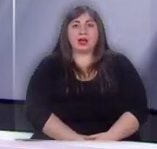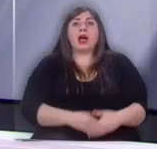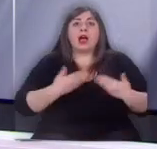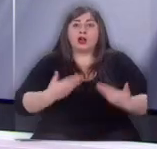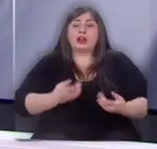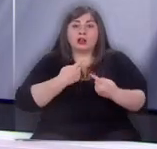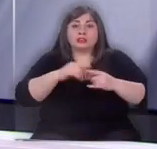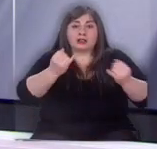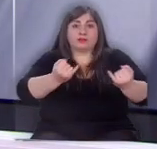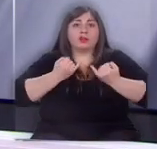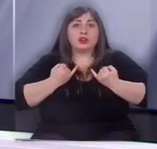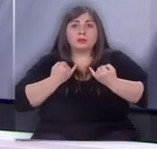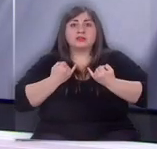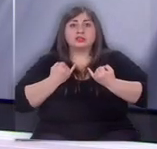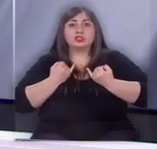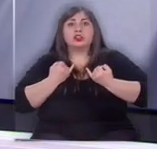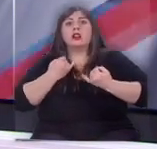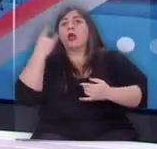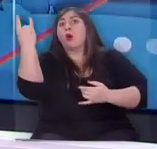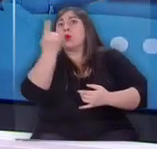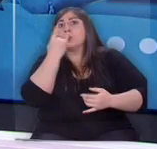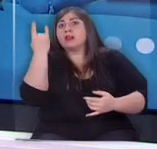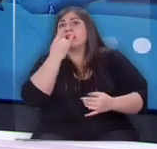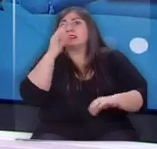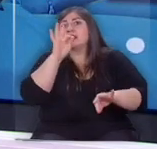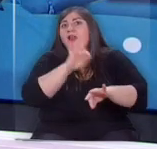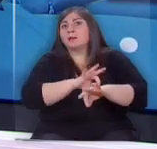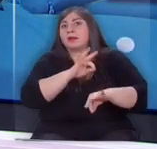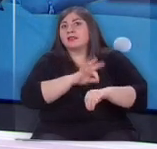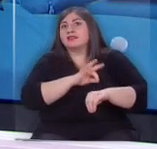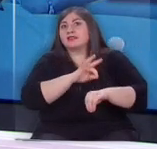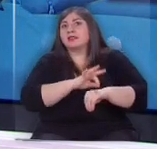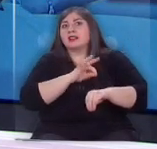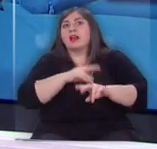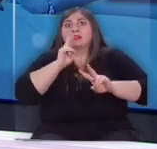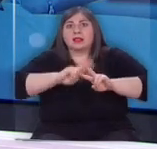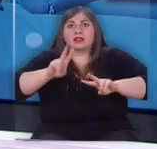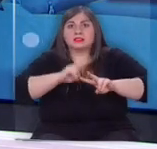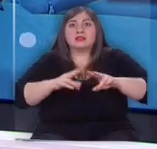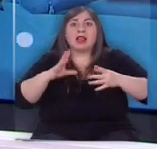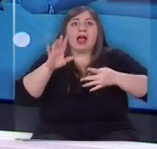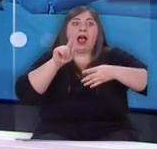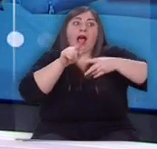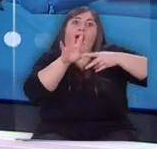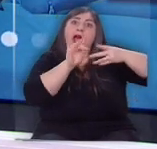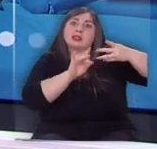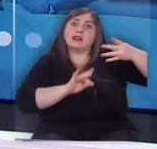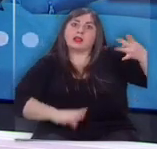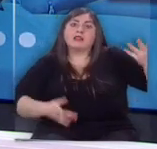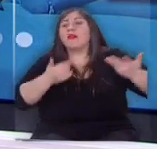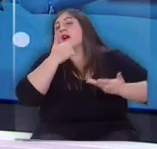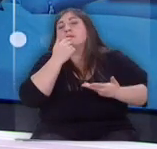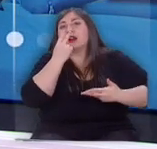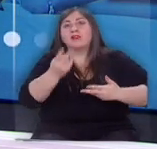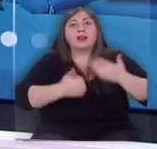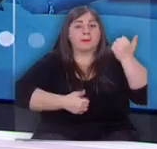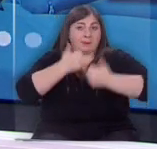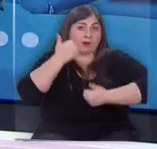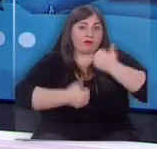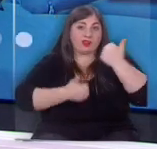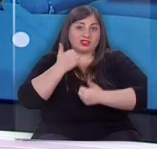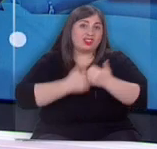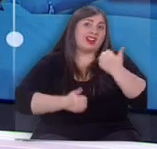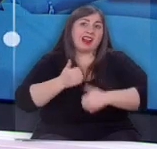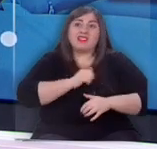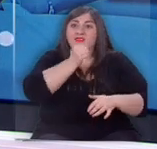Vamos ahora a otras informaciones. Las facultades de medicina de las universidades acá en nuestro país se han convertido en la gran alternativa para paliar la escasez de profesionales que se